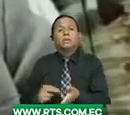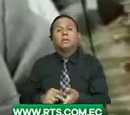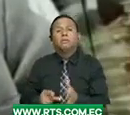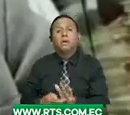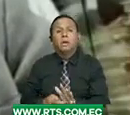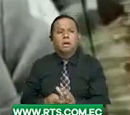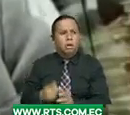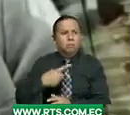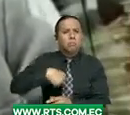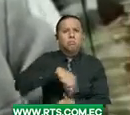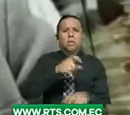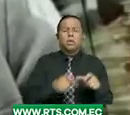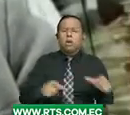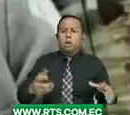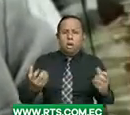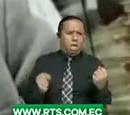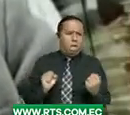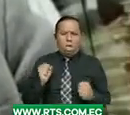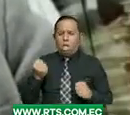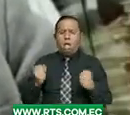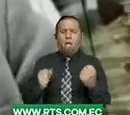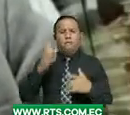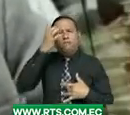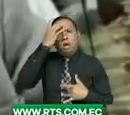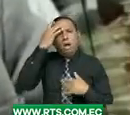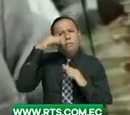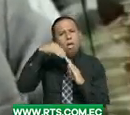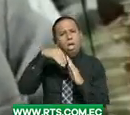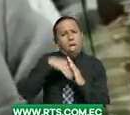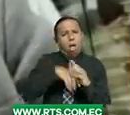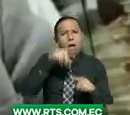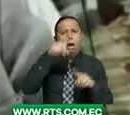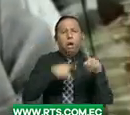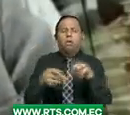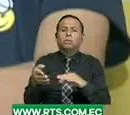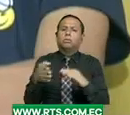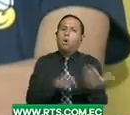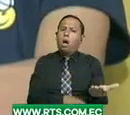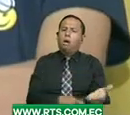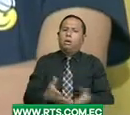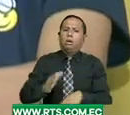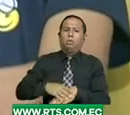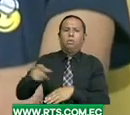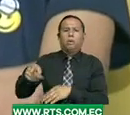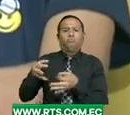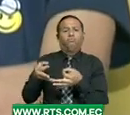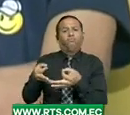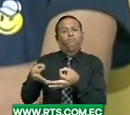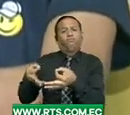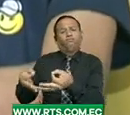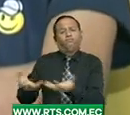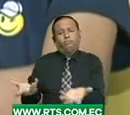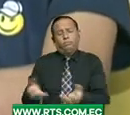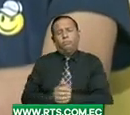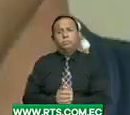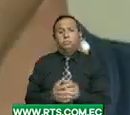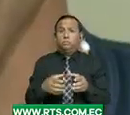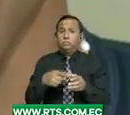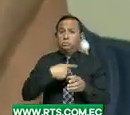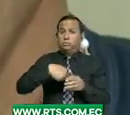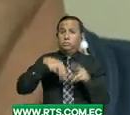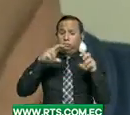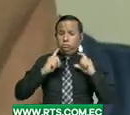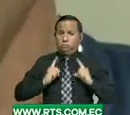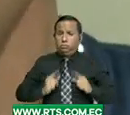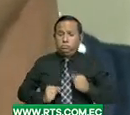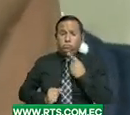de ecuatorianos y la vida de decenas de ecuatorianos. Desde la Alianza por la Salud enfatizan que dicho factor no sería el único, ya que